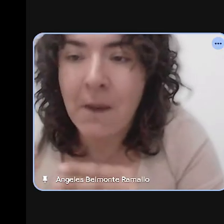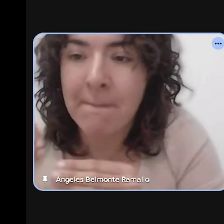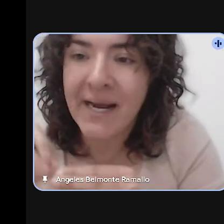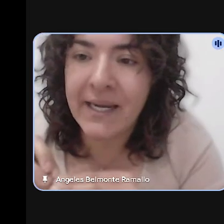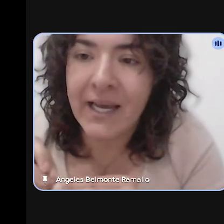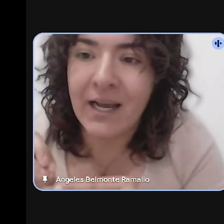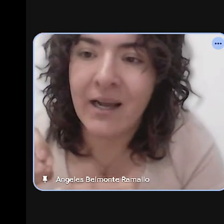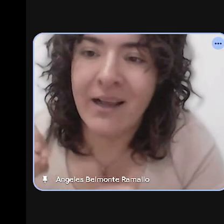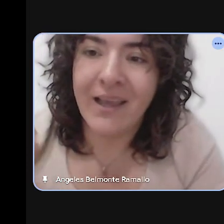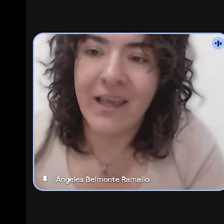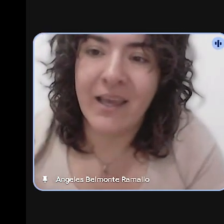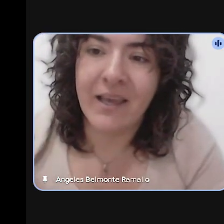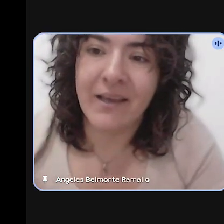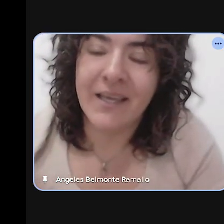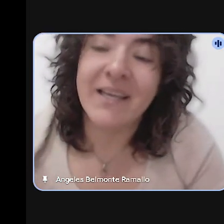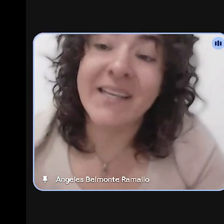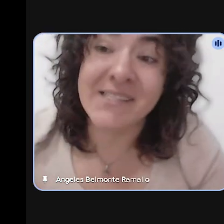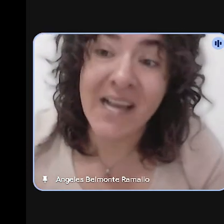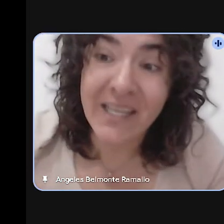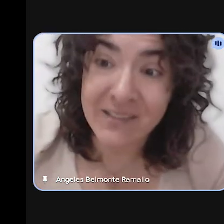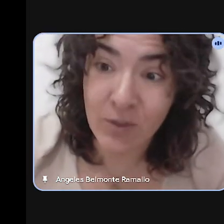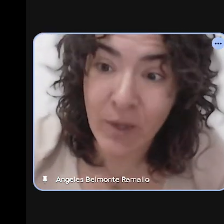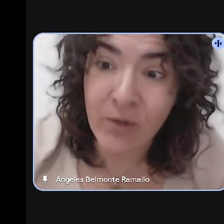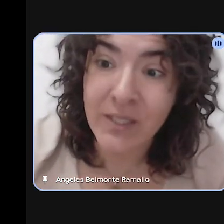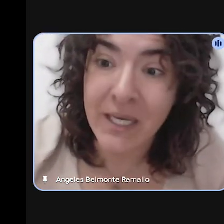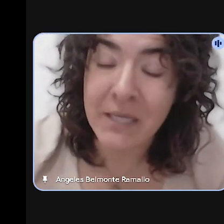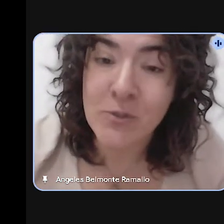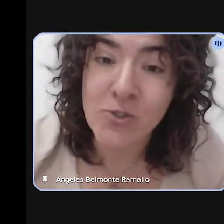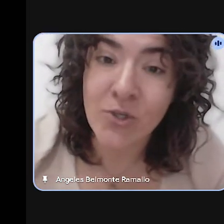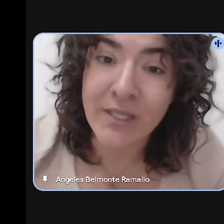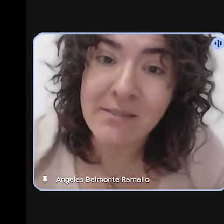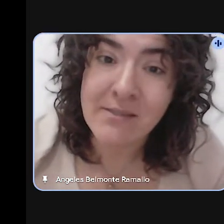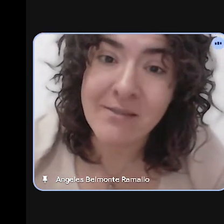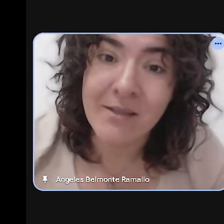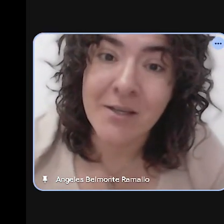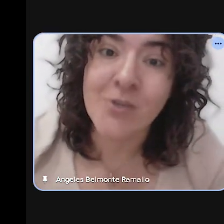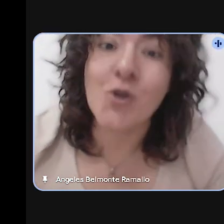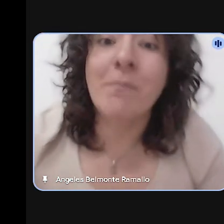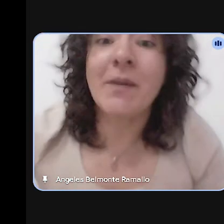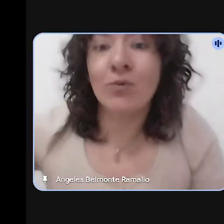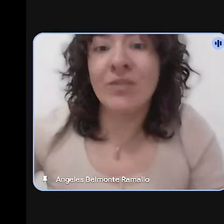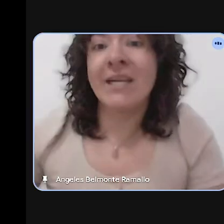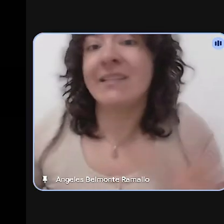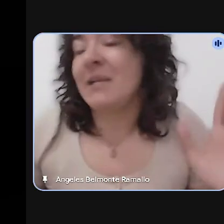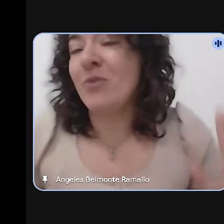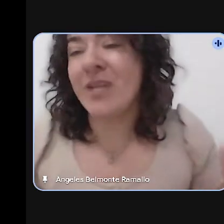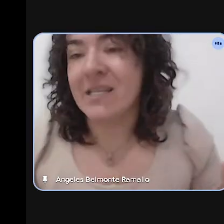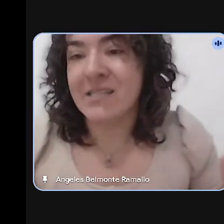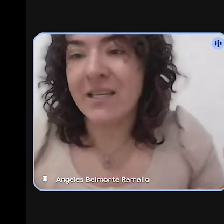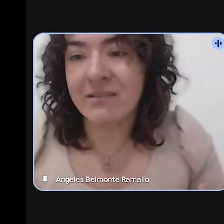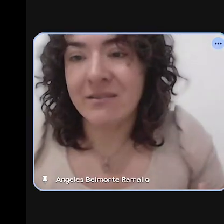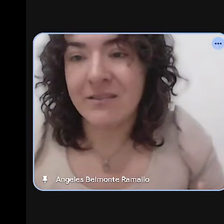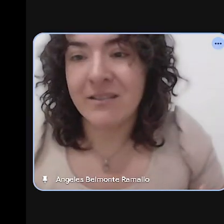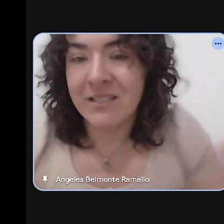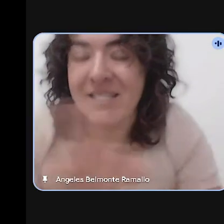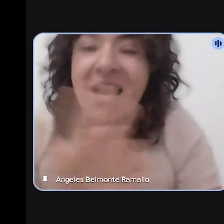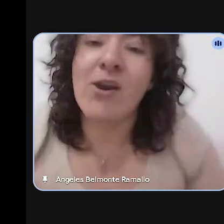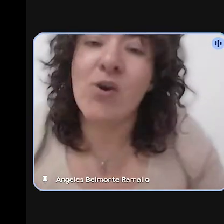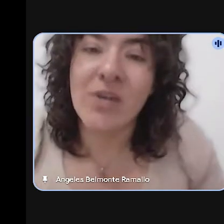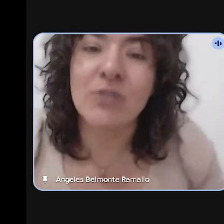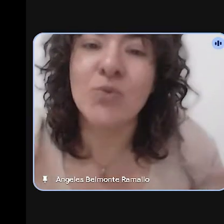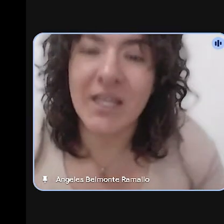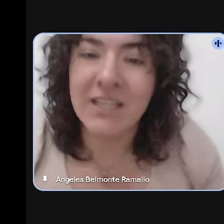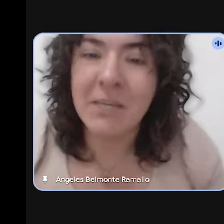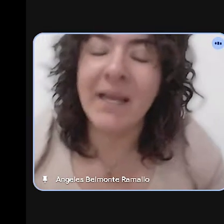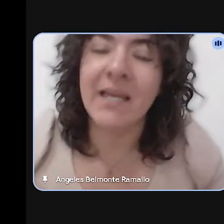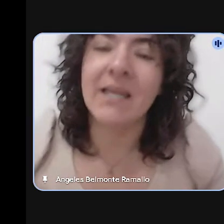Miguel para ingresar a este juego de las emociones son preguntas que tenemos que hacer ya a